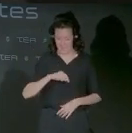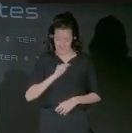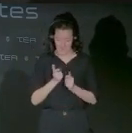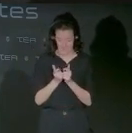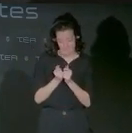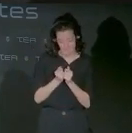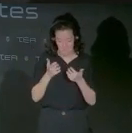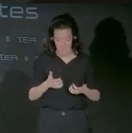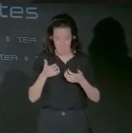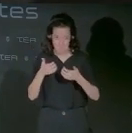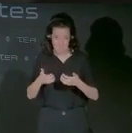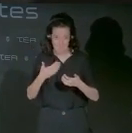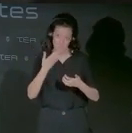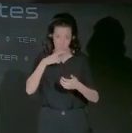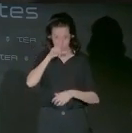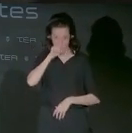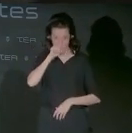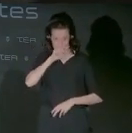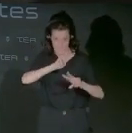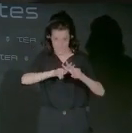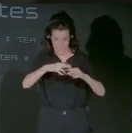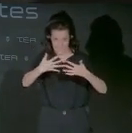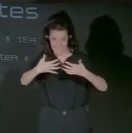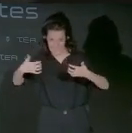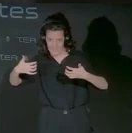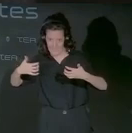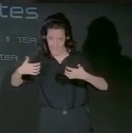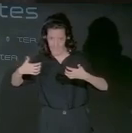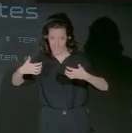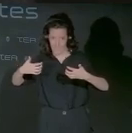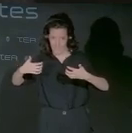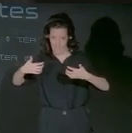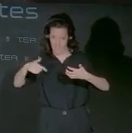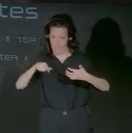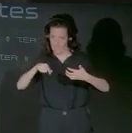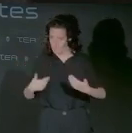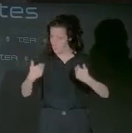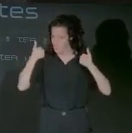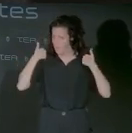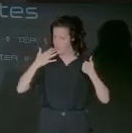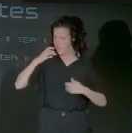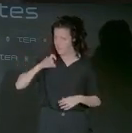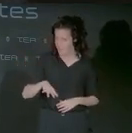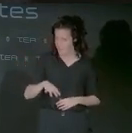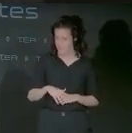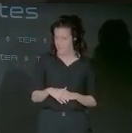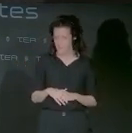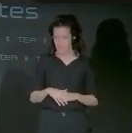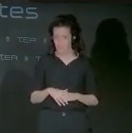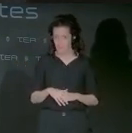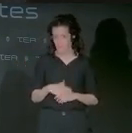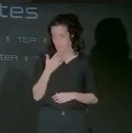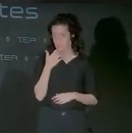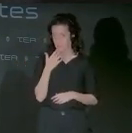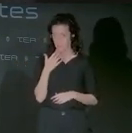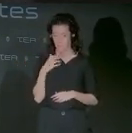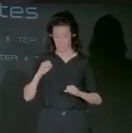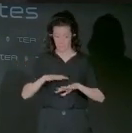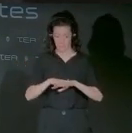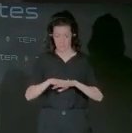realmente como de quién es la responsabilidad de haber puesto eso, ¿por qué se genera ese odio, por ejemplo, en esa red